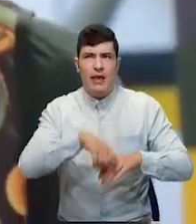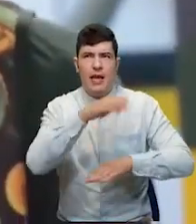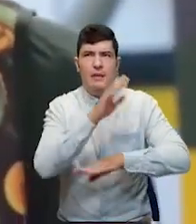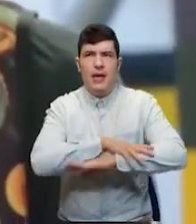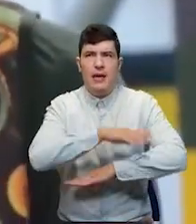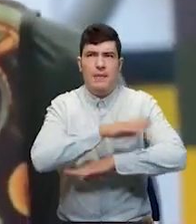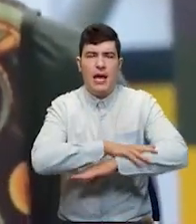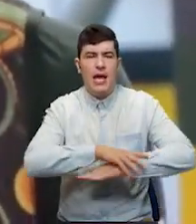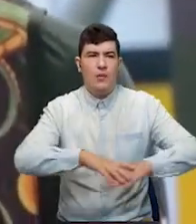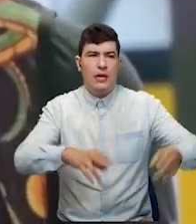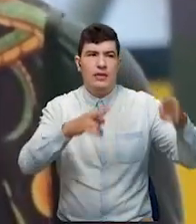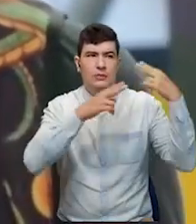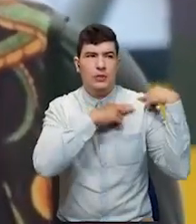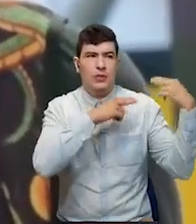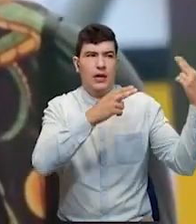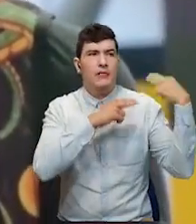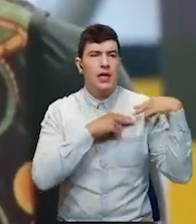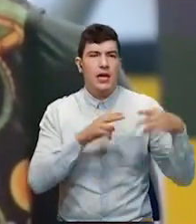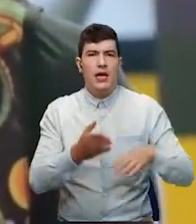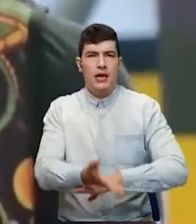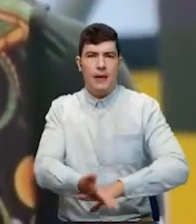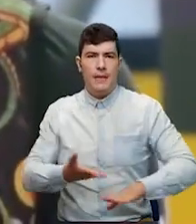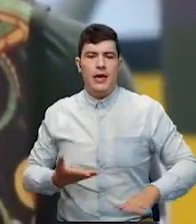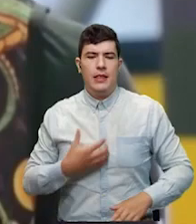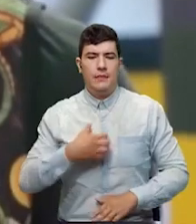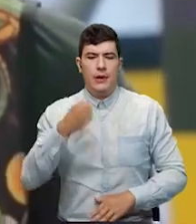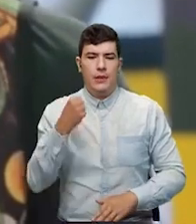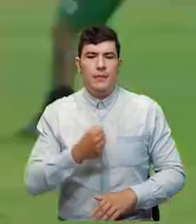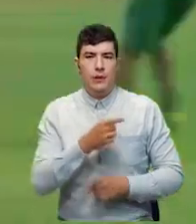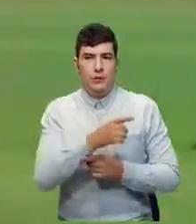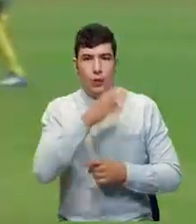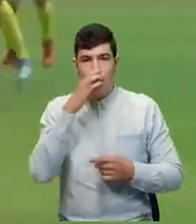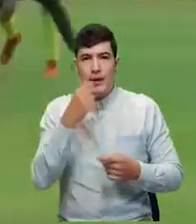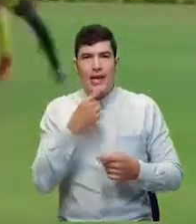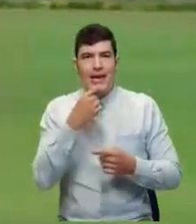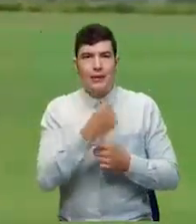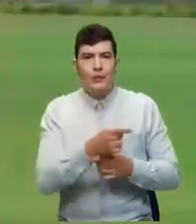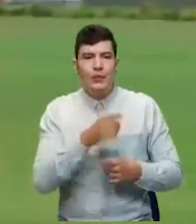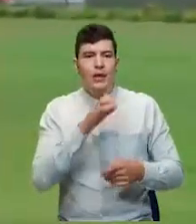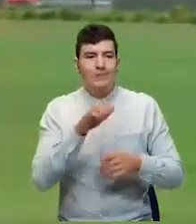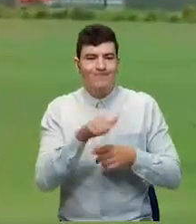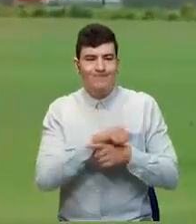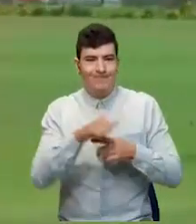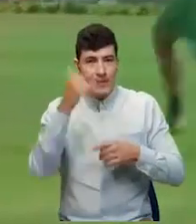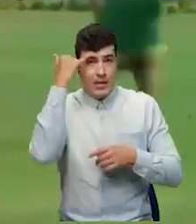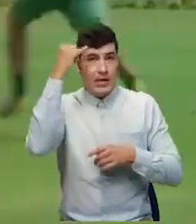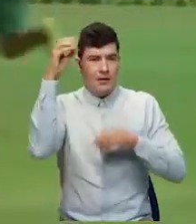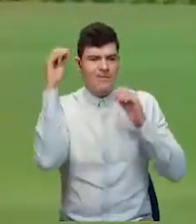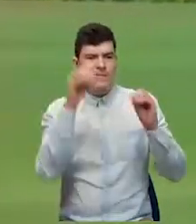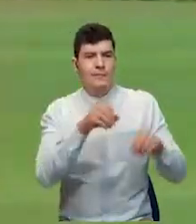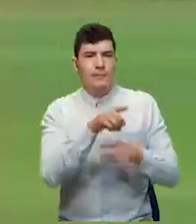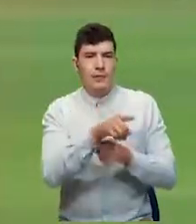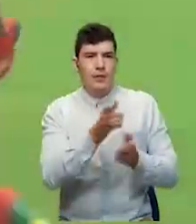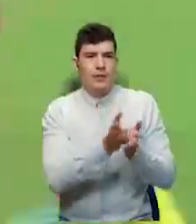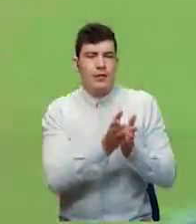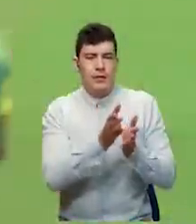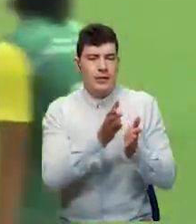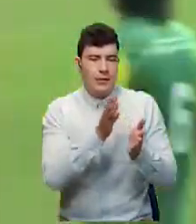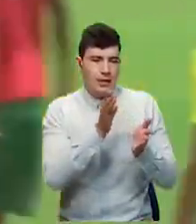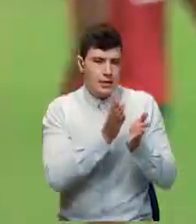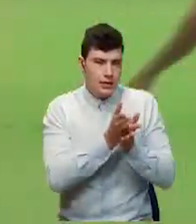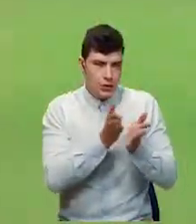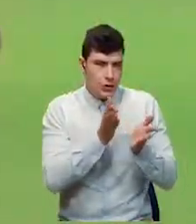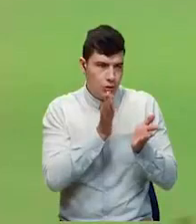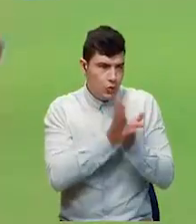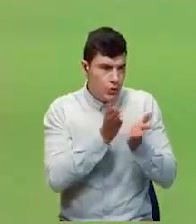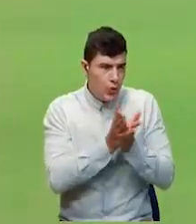una responsabilidad y una exigencia propia en lo que a él le gusta como entrenador, en su ideología, y ganarse